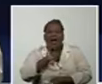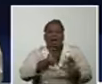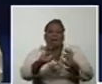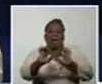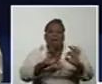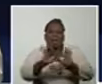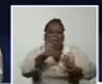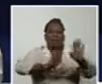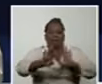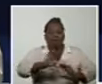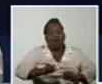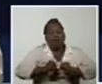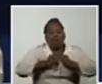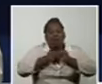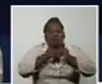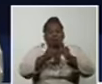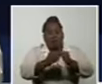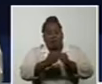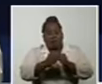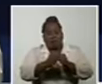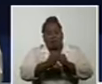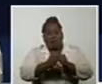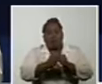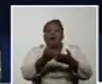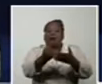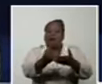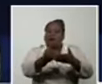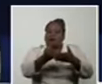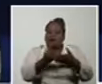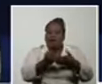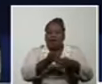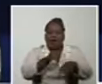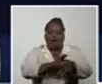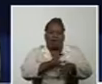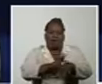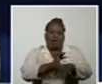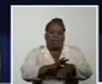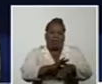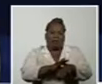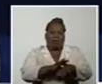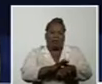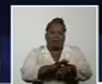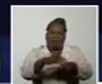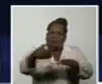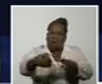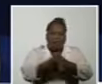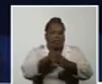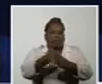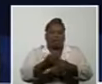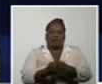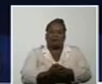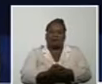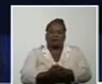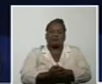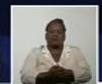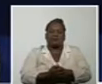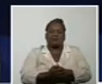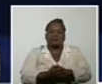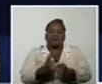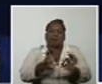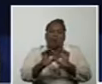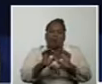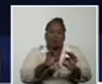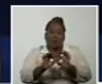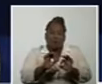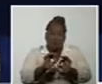inmunitariamente más protegida, pues ayuda a que la enfermedad o no lo proteja, no es que lo proteja contra esta enfermedad,